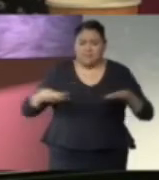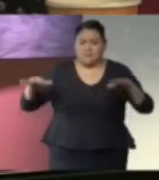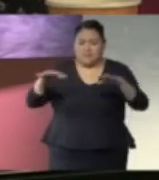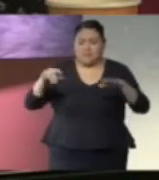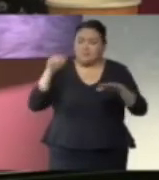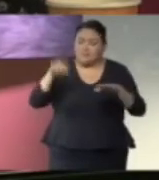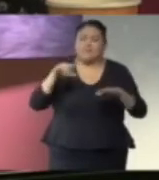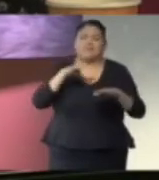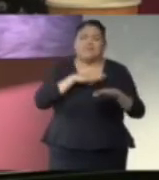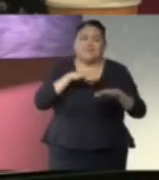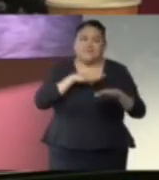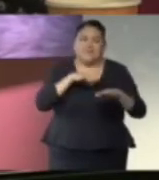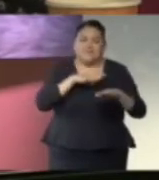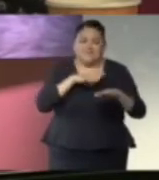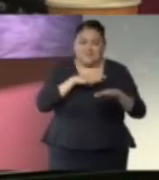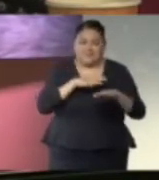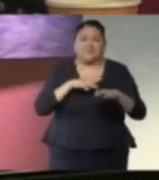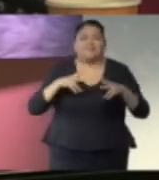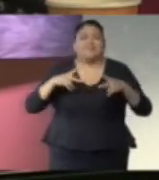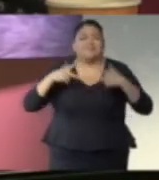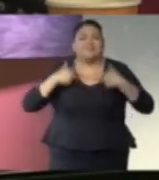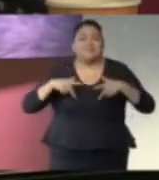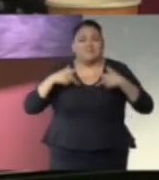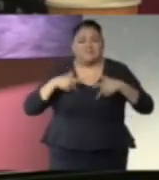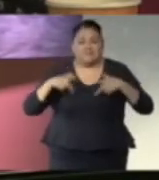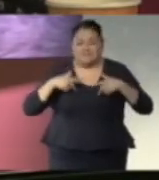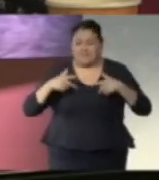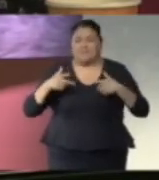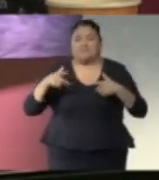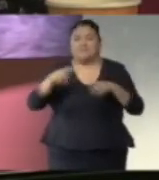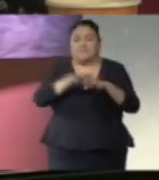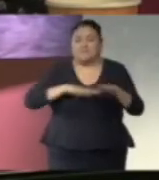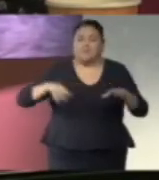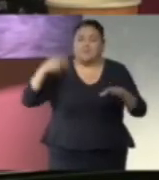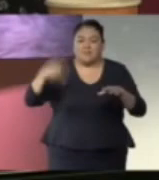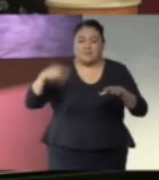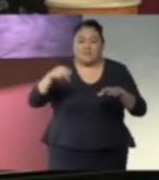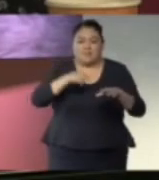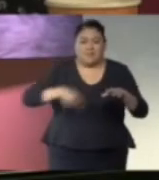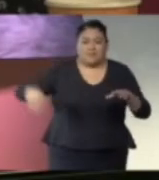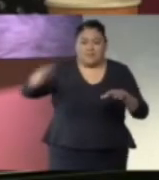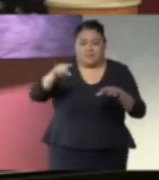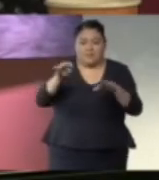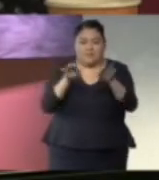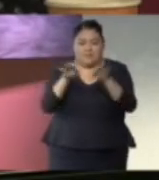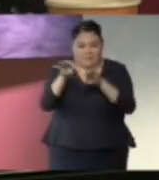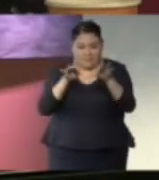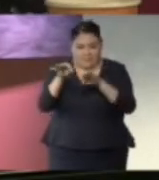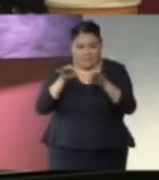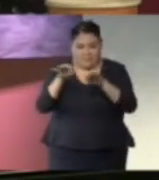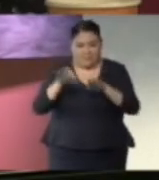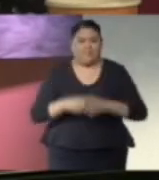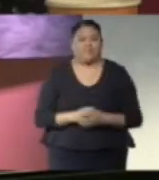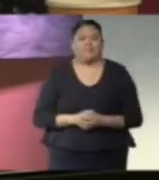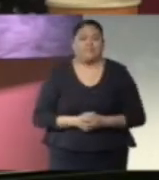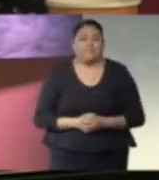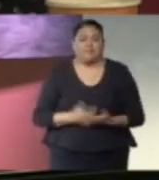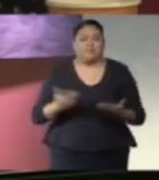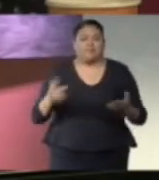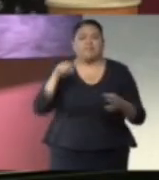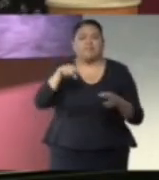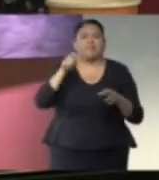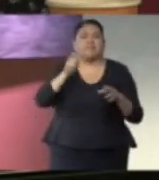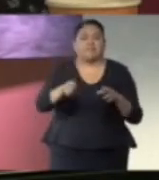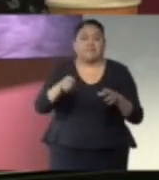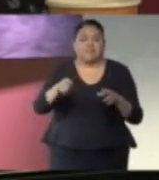en la población que se denomina económicamente activa, ¿sí?